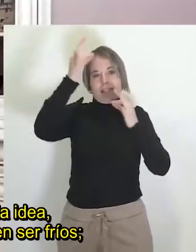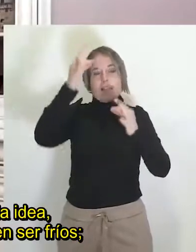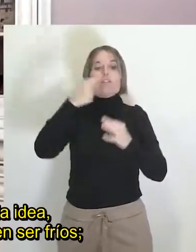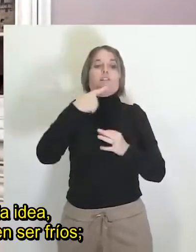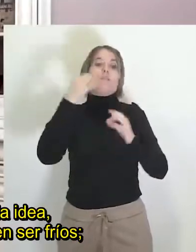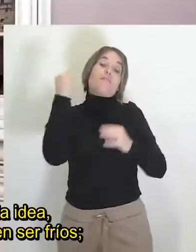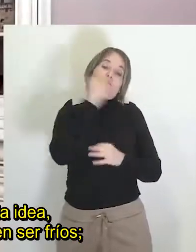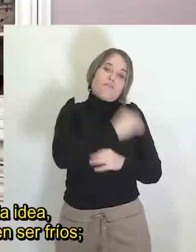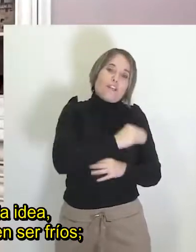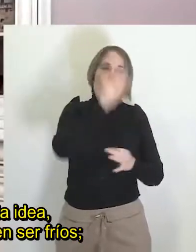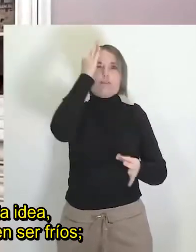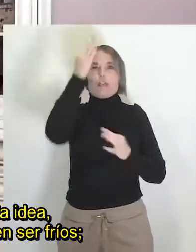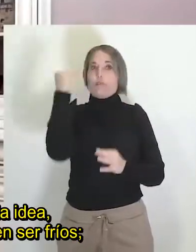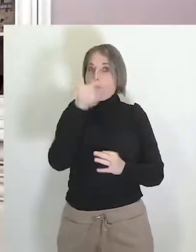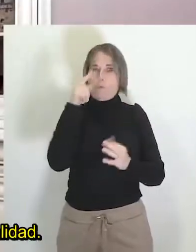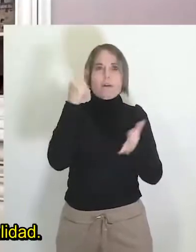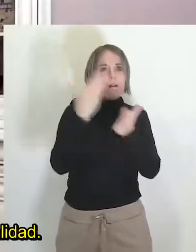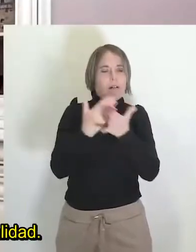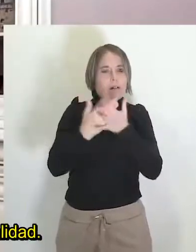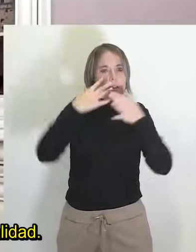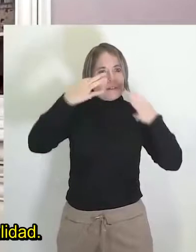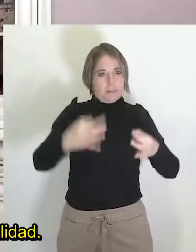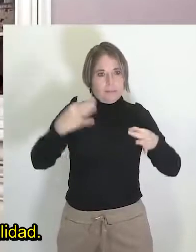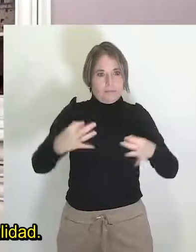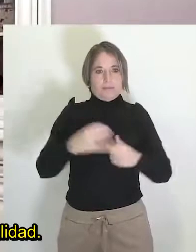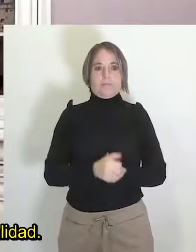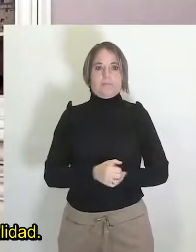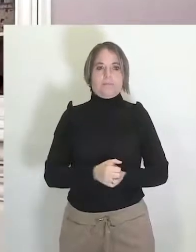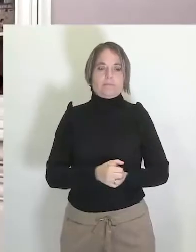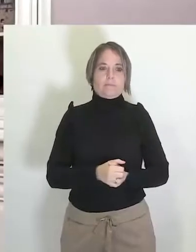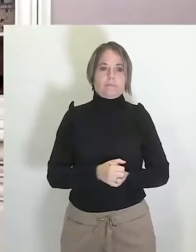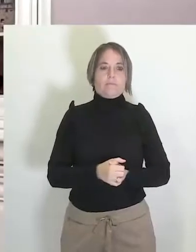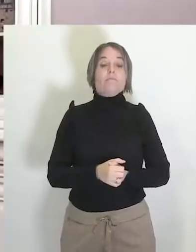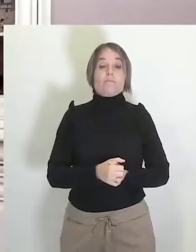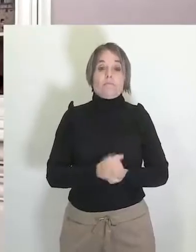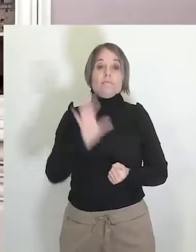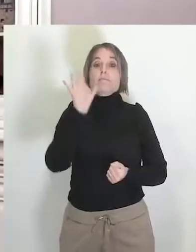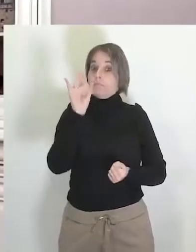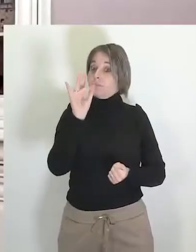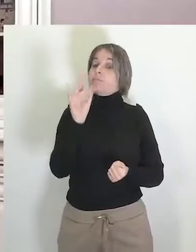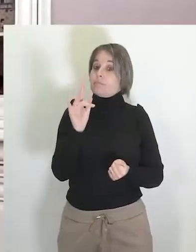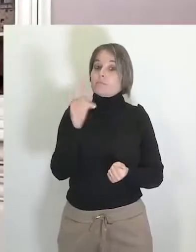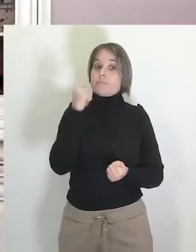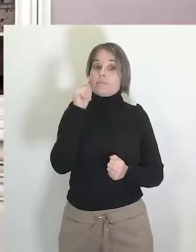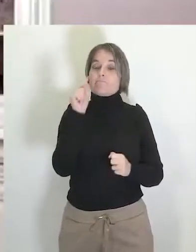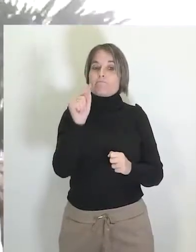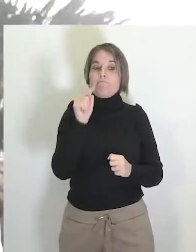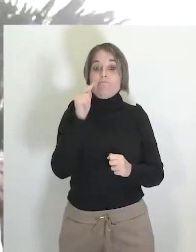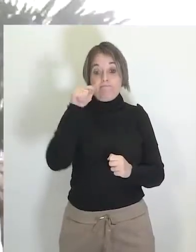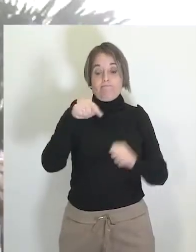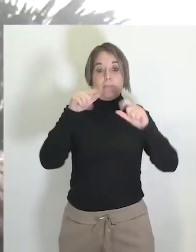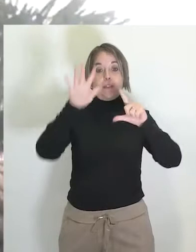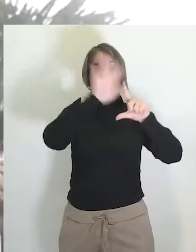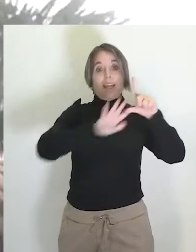datos, aunque los datos suelen ser fríos, ¿no? Pues eso es un espejo, ¿no? De la realidad. Sí, exactamente. Y es que